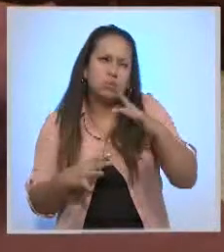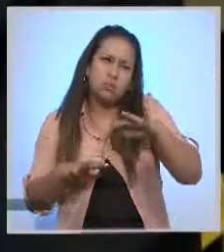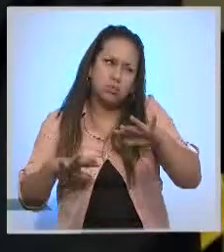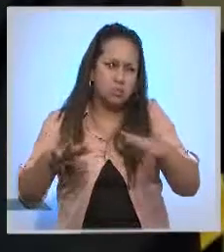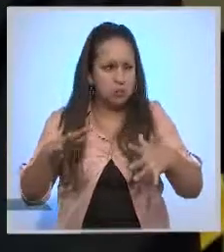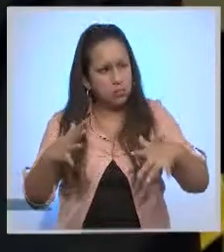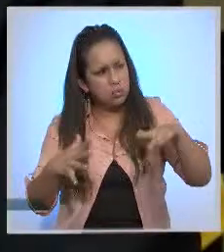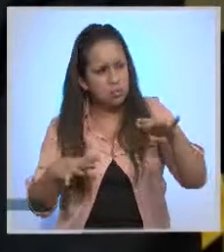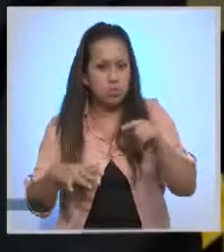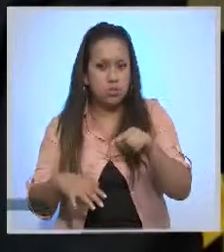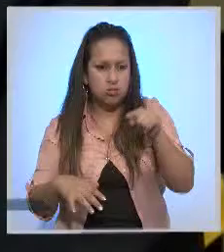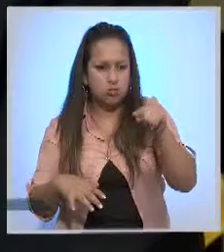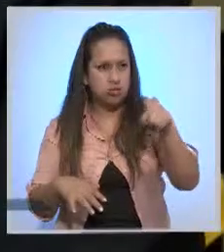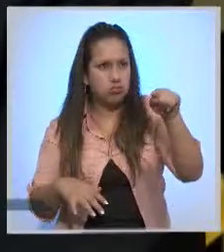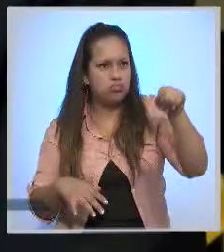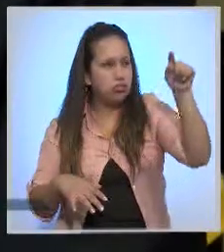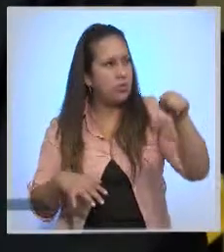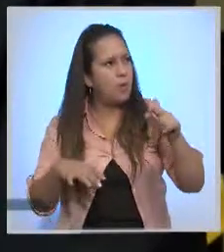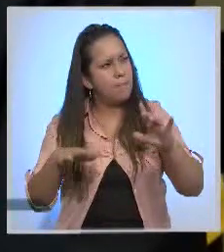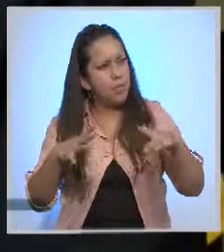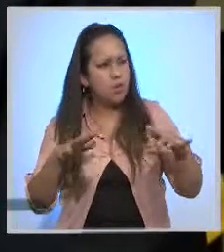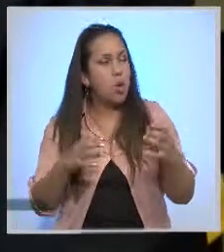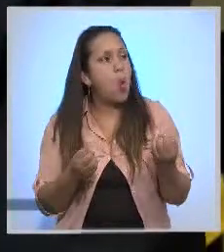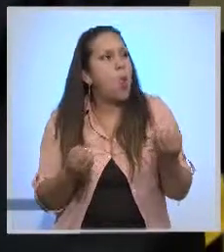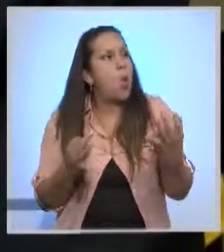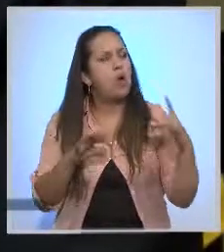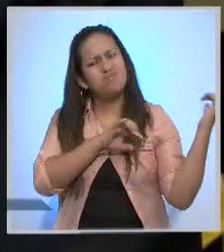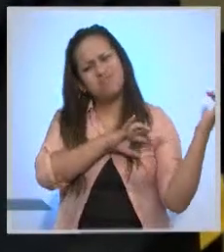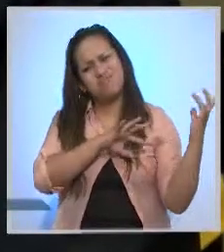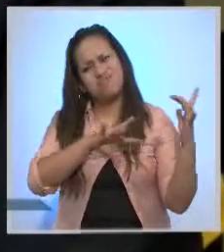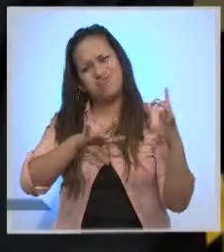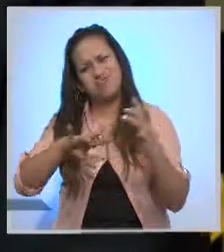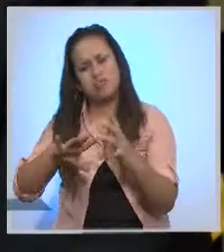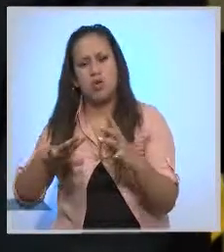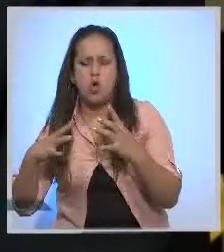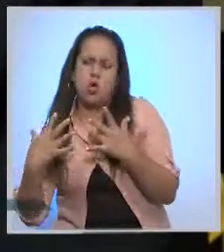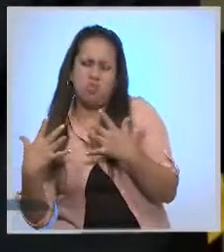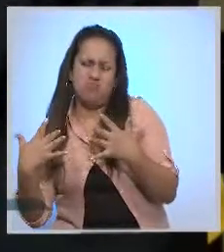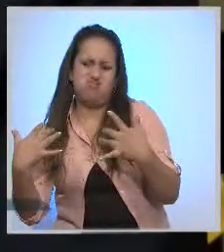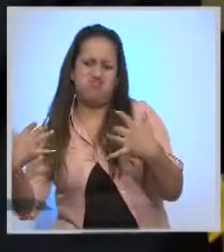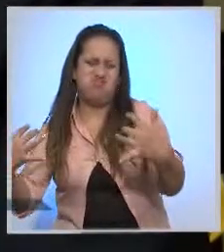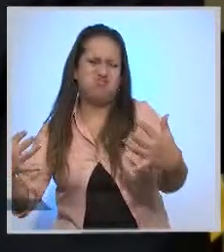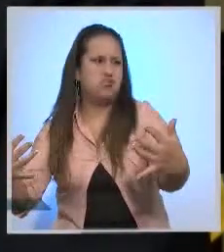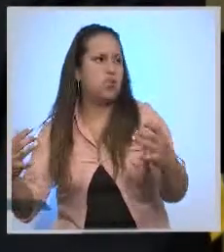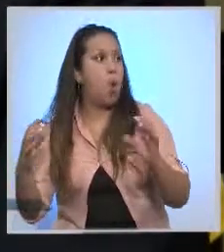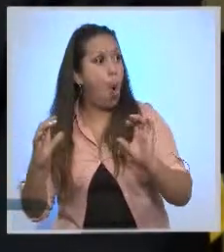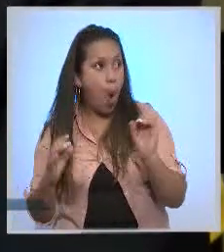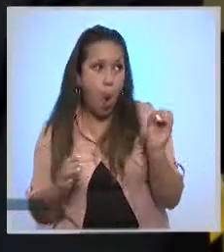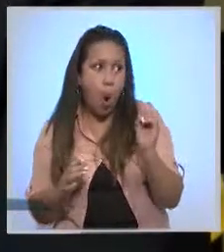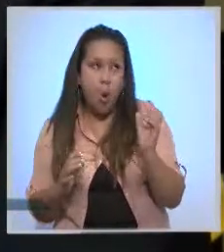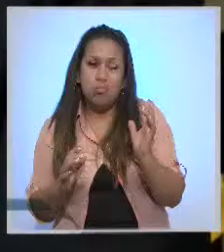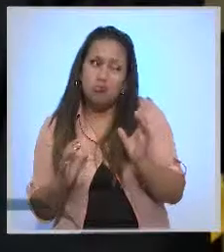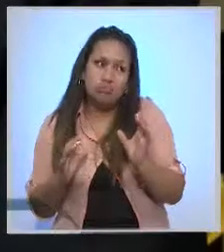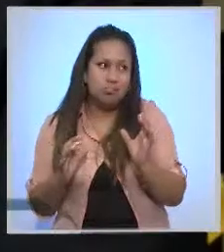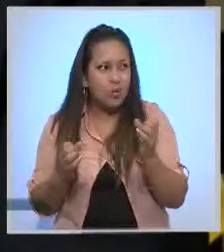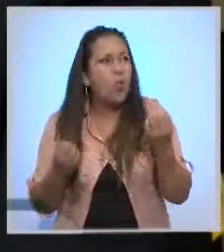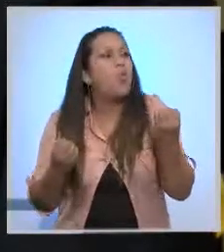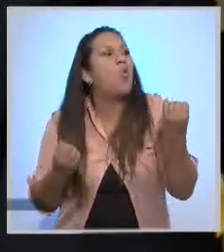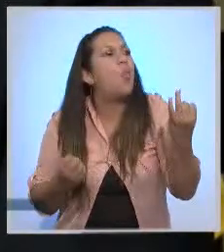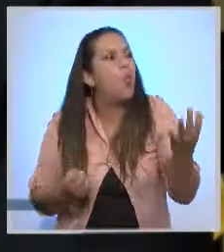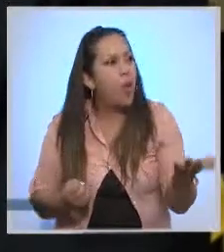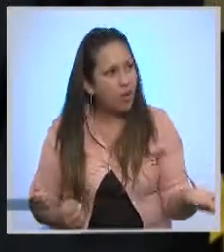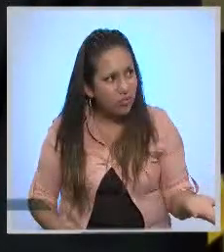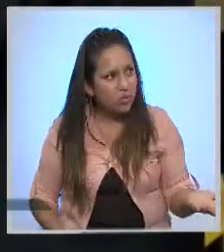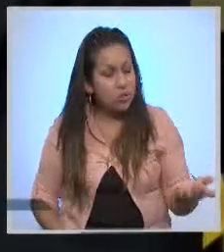cuántas personas llegarán a la misa papal un cálculo así exacto o por lo menos aproximado porque yo decía en la presentación no hay